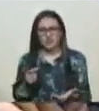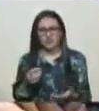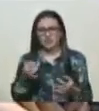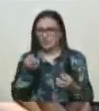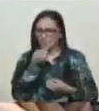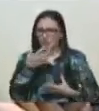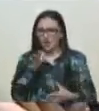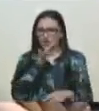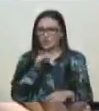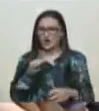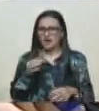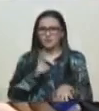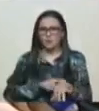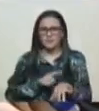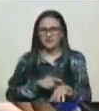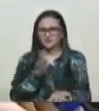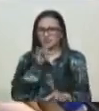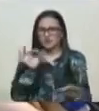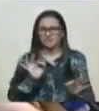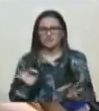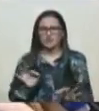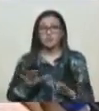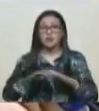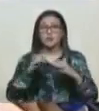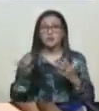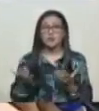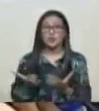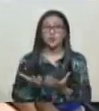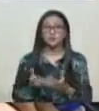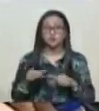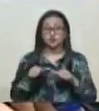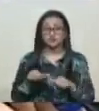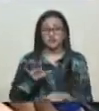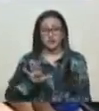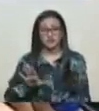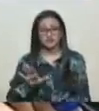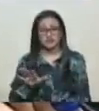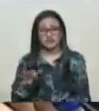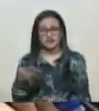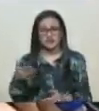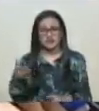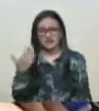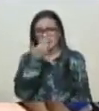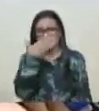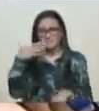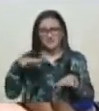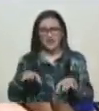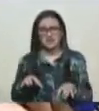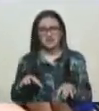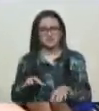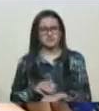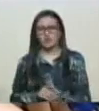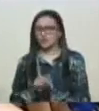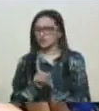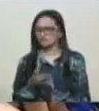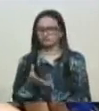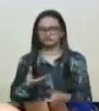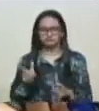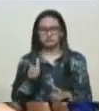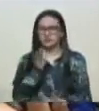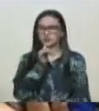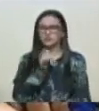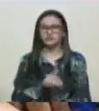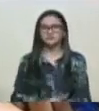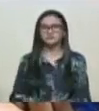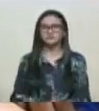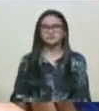ni en el instante. No hay forma posible que el mundo se sostenga con el capitalismo, con forma de gobernarlo, no. No